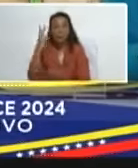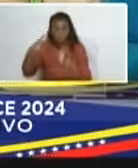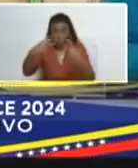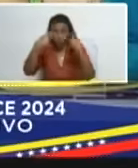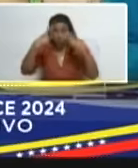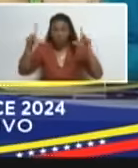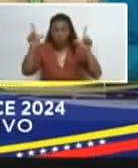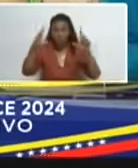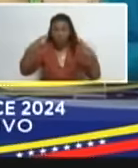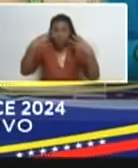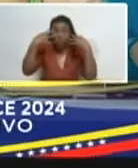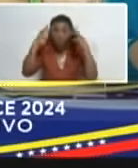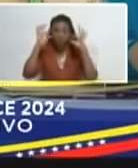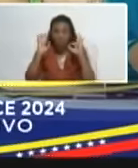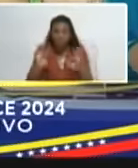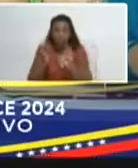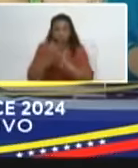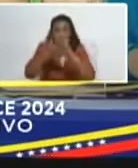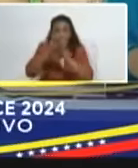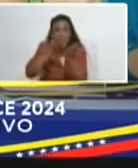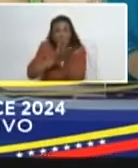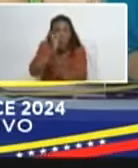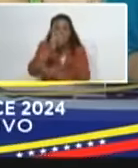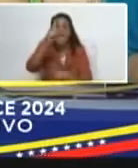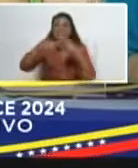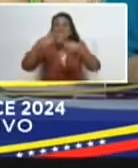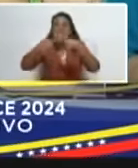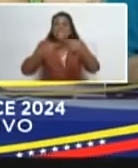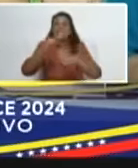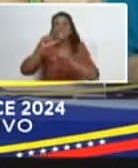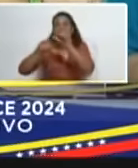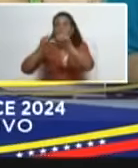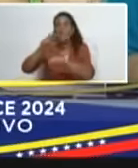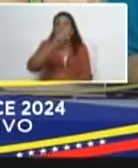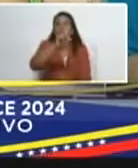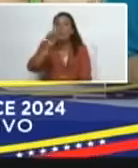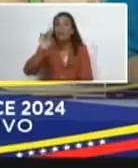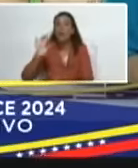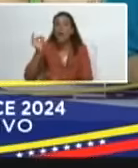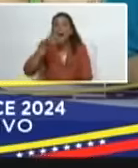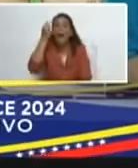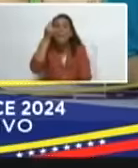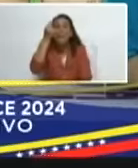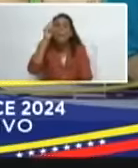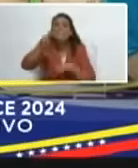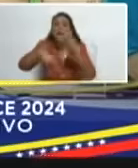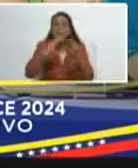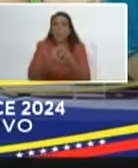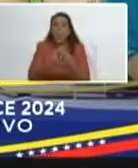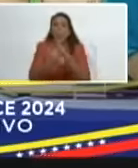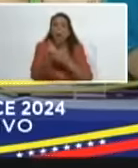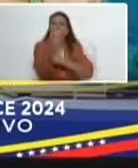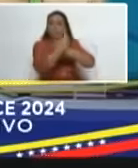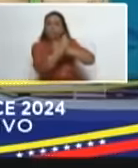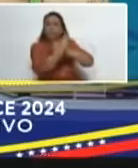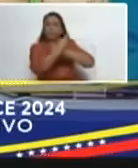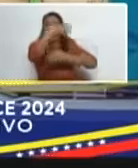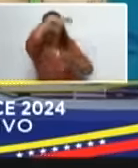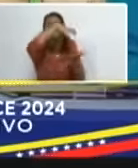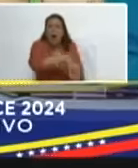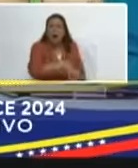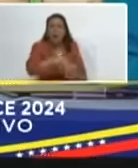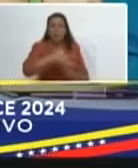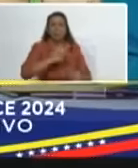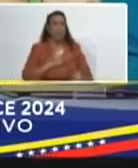me escuchan. Es el camino del siglo XXI. Jamás, más nunca, colonia de